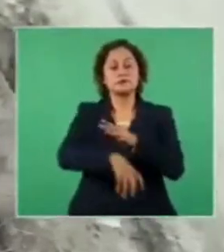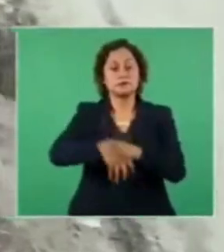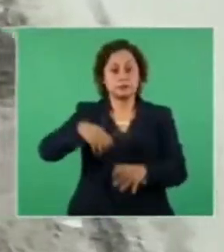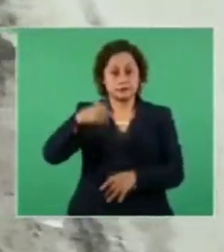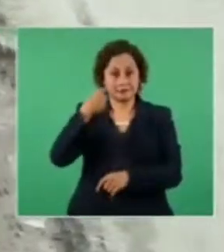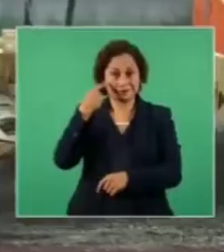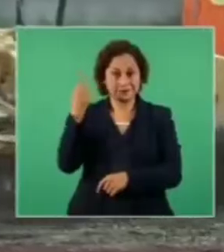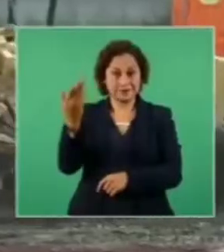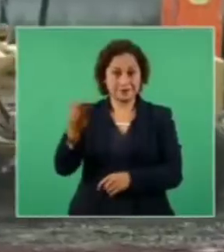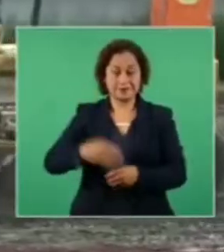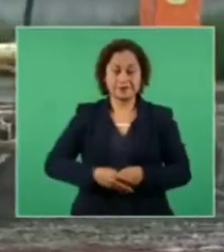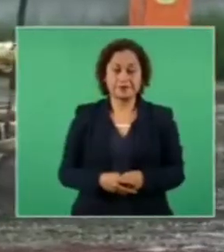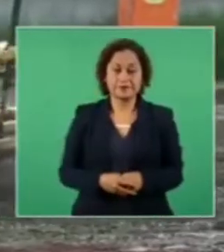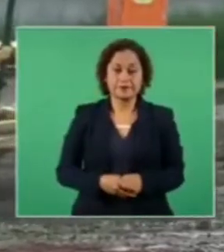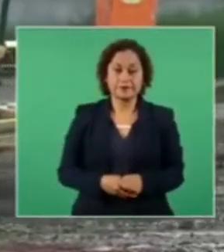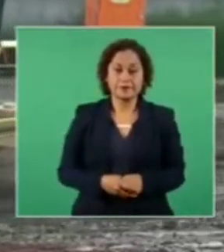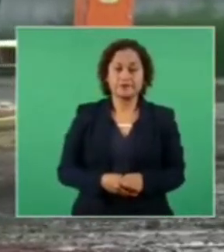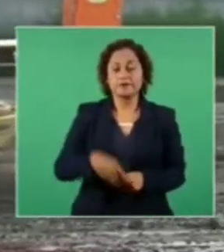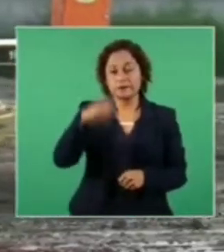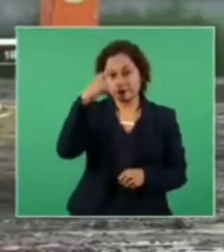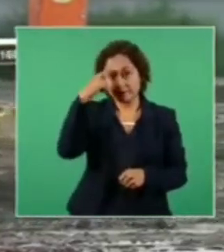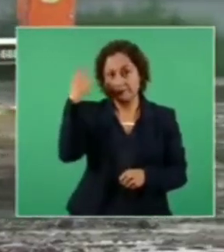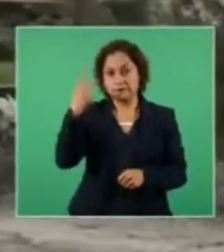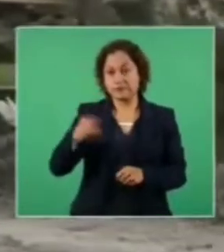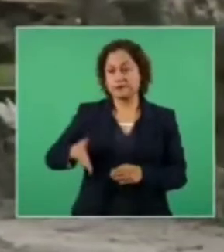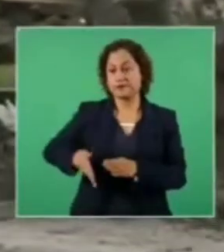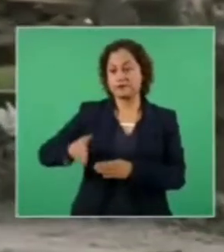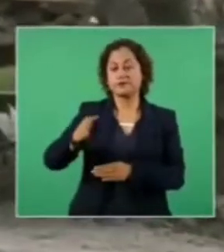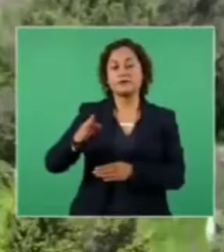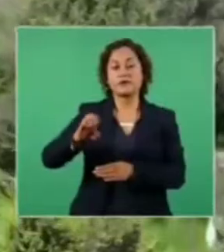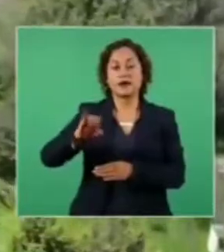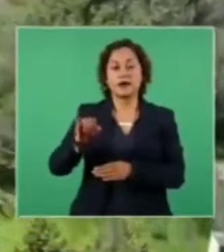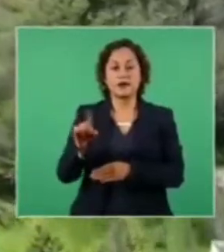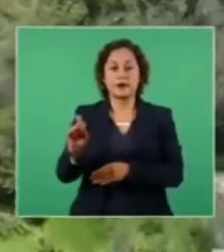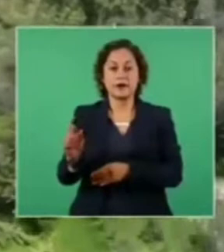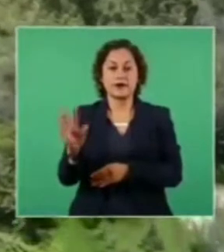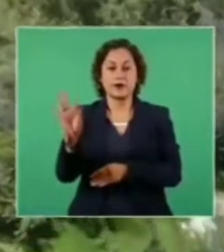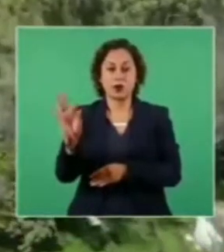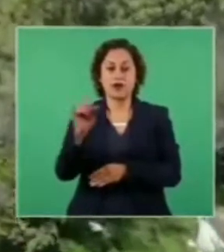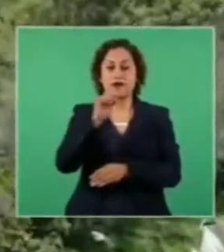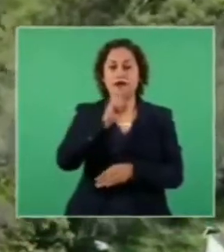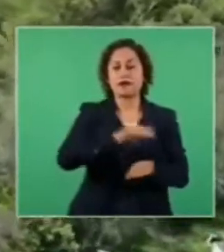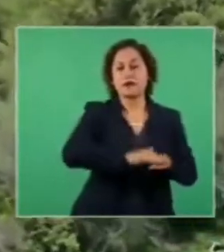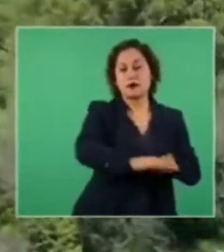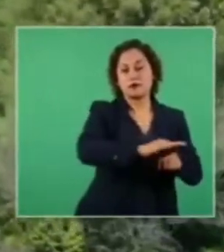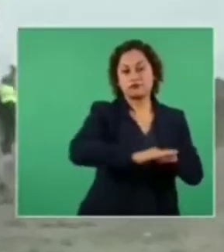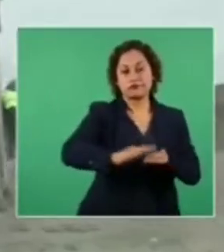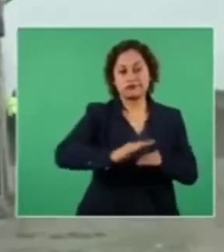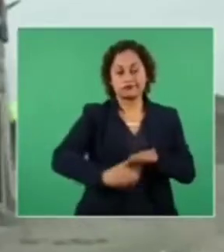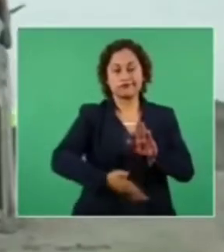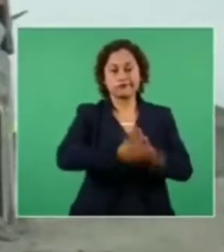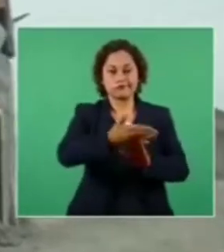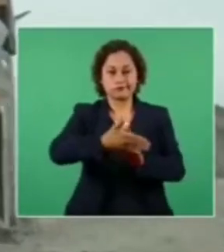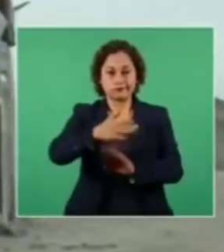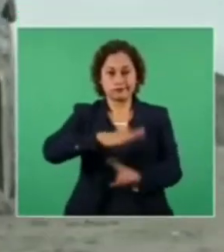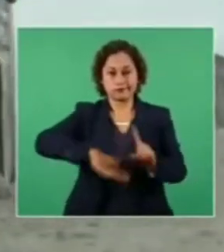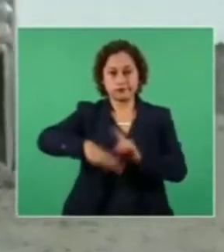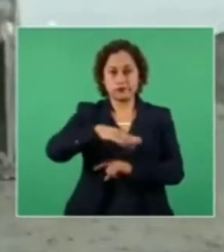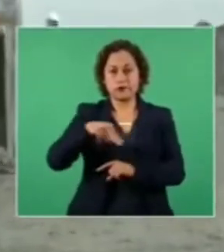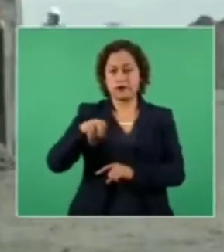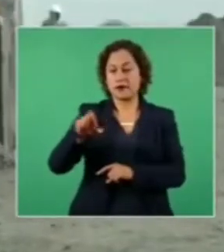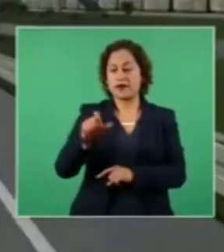paso a desnivel en la conexión del eje 20 y 40, así como el relleno de terraplén en el eje 10 del entronque